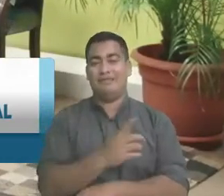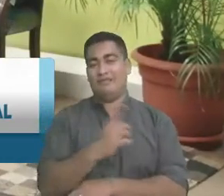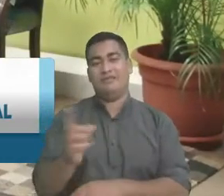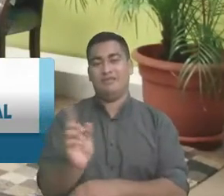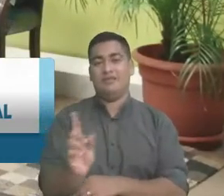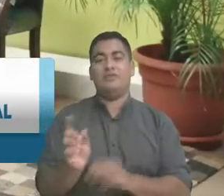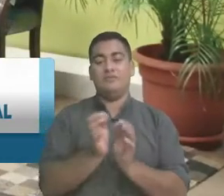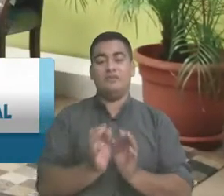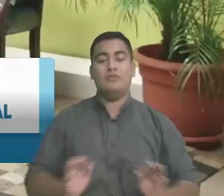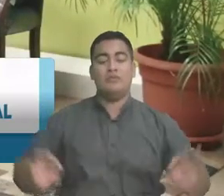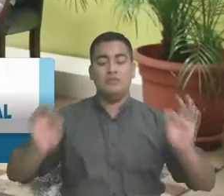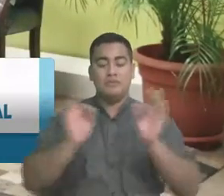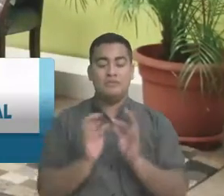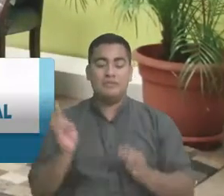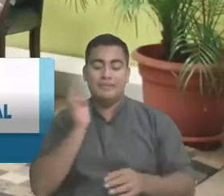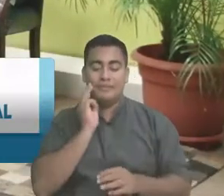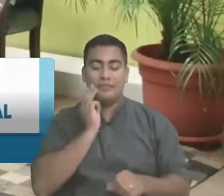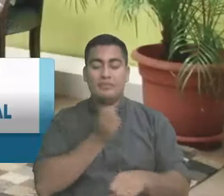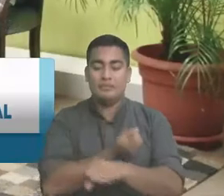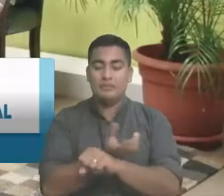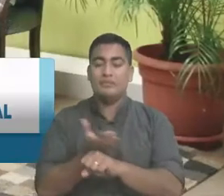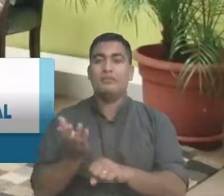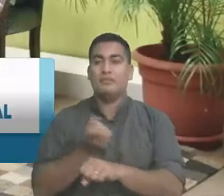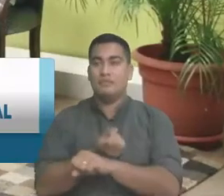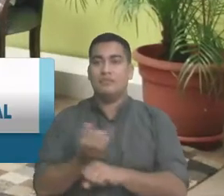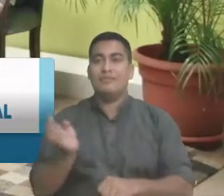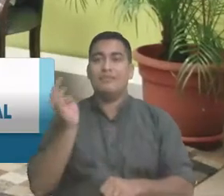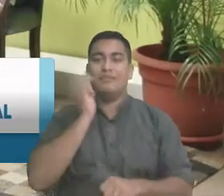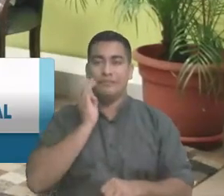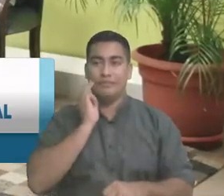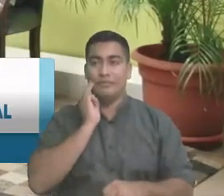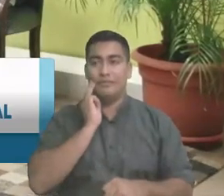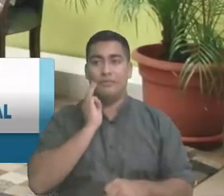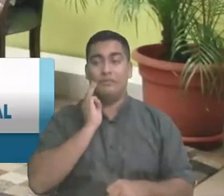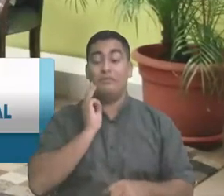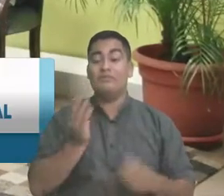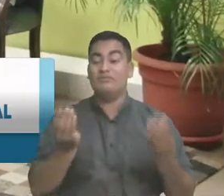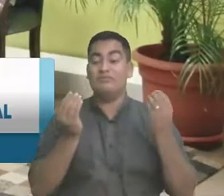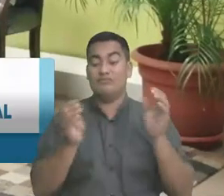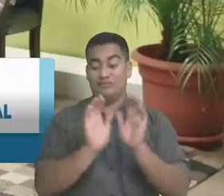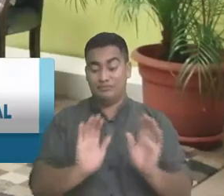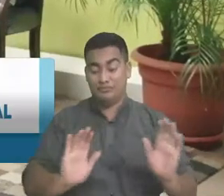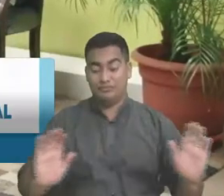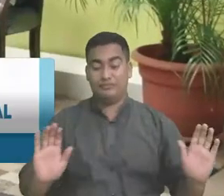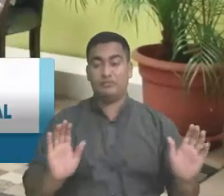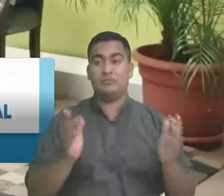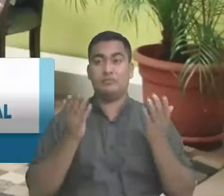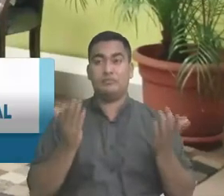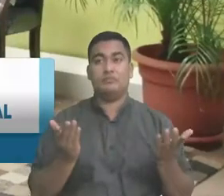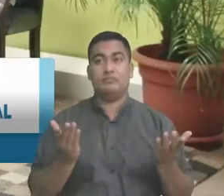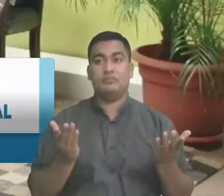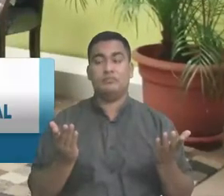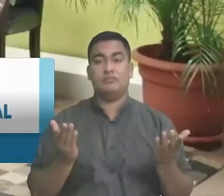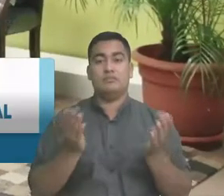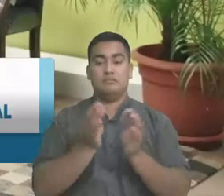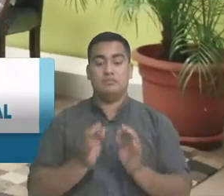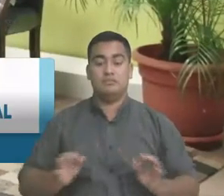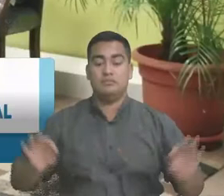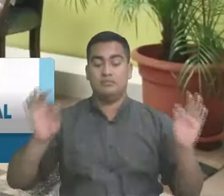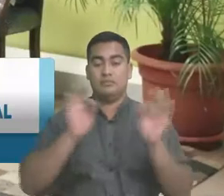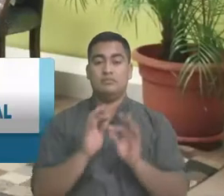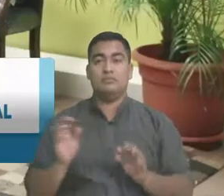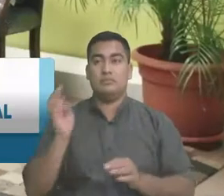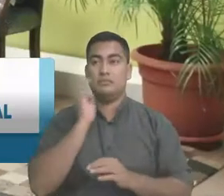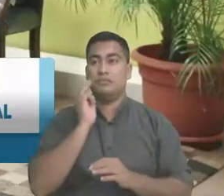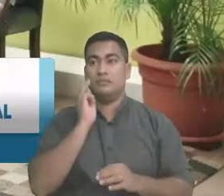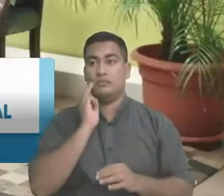las madres, hago énfasis en las madres porque son los que tenemos muchos niños. Entonces, hago énfasis en ellas porque tenemos que